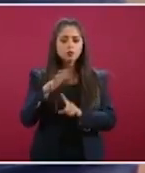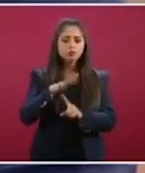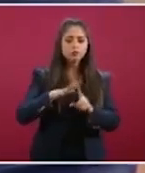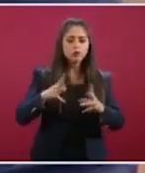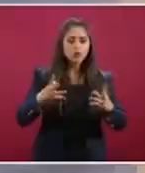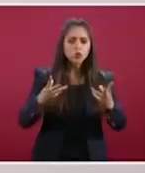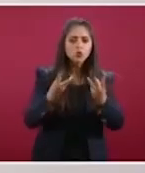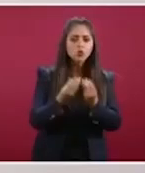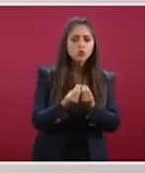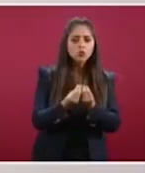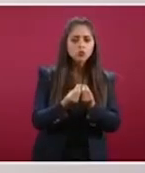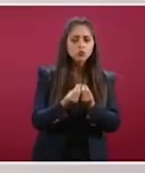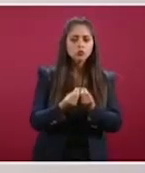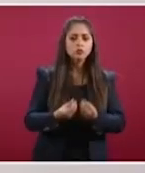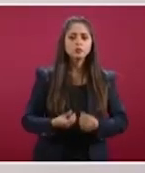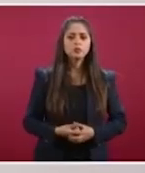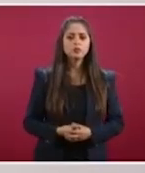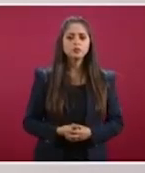podamos convivir